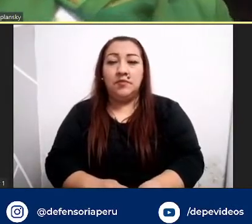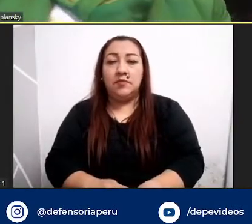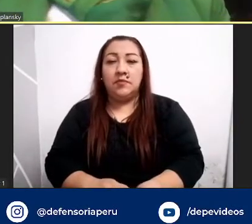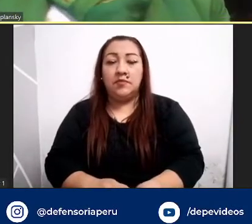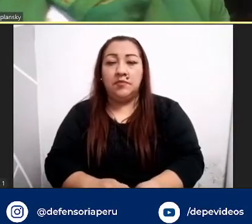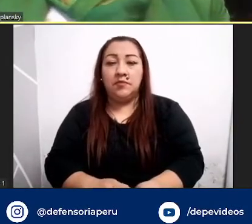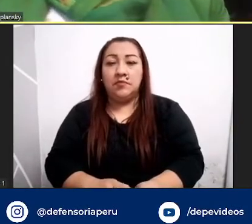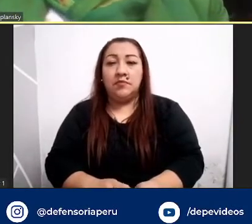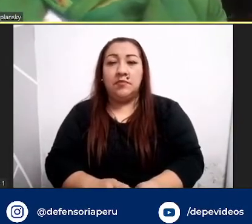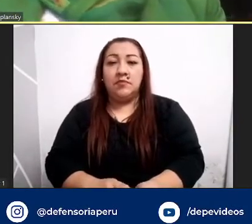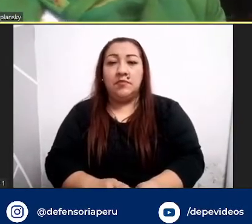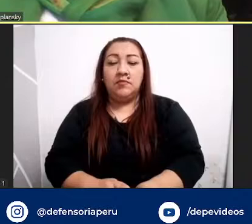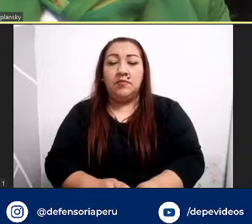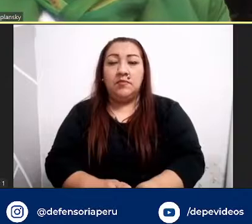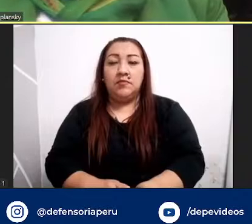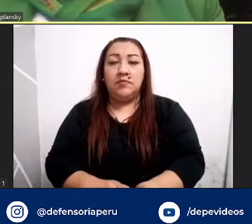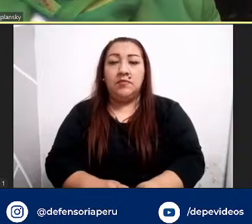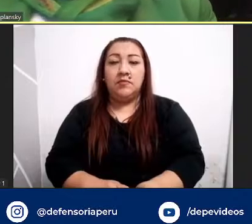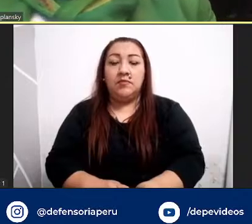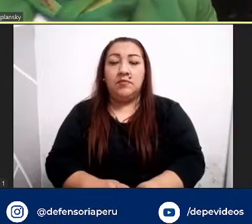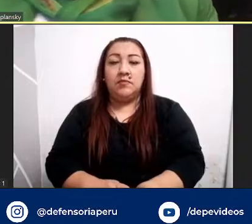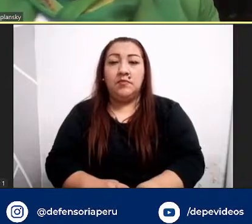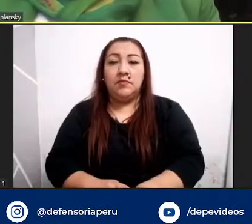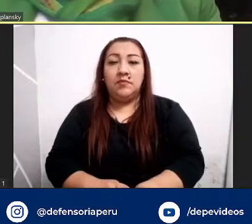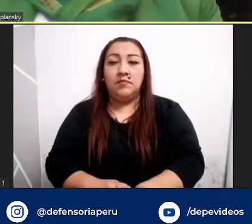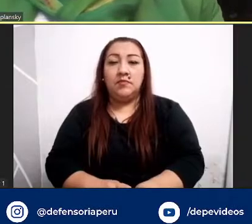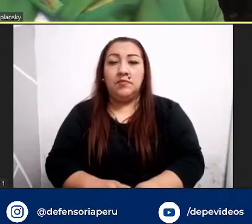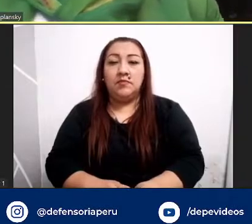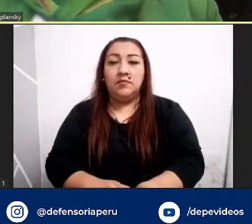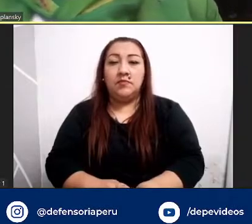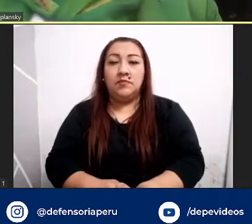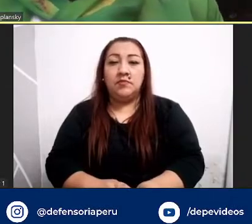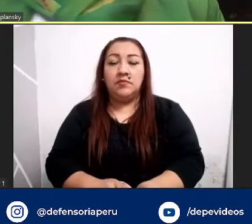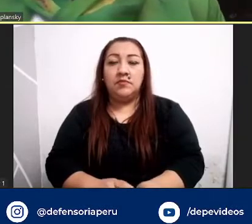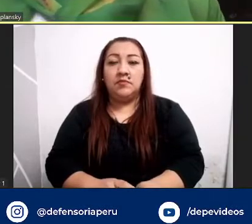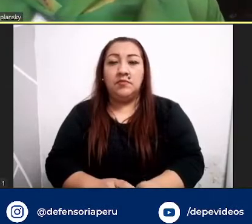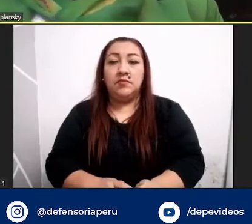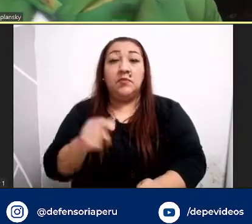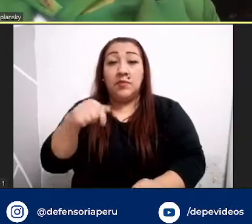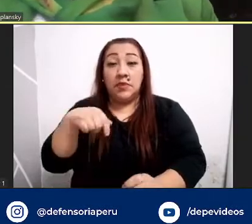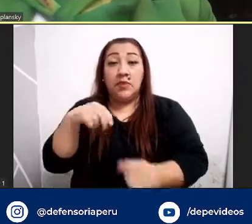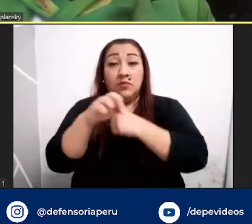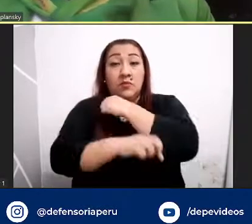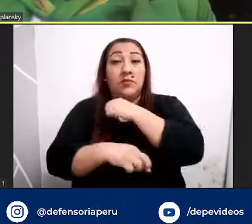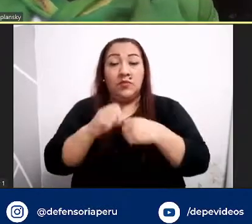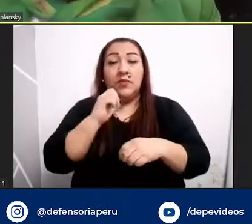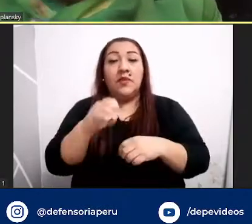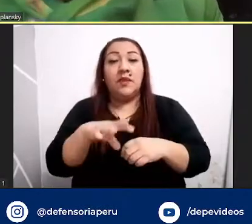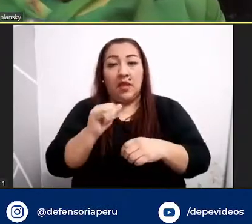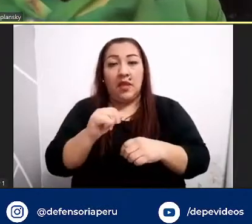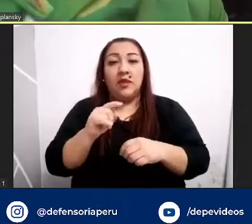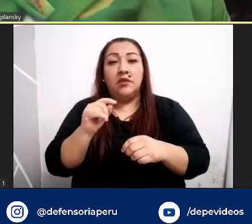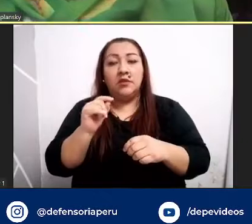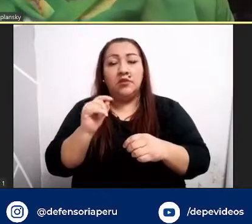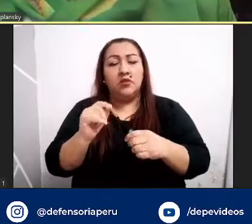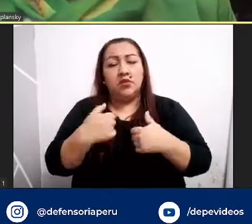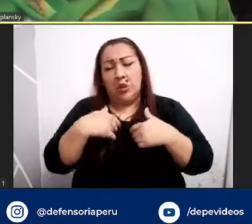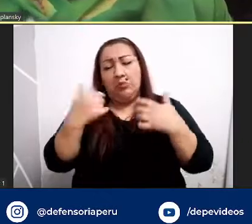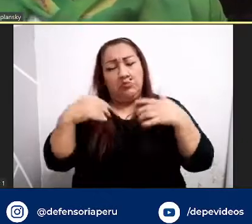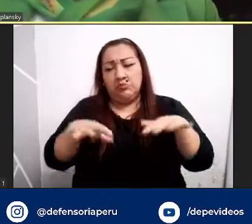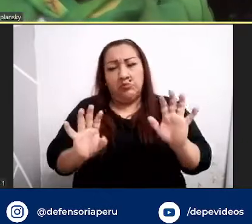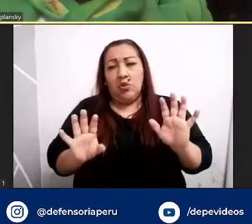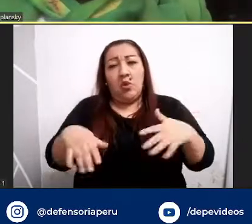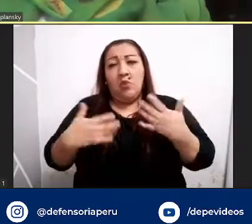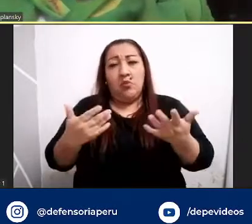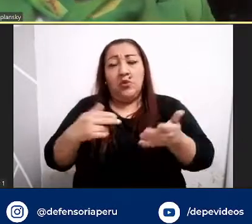Rolando, que está, le puedo, decía que hay que ser empírico, yo en este momento no puedo